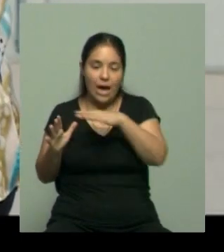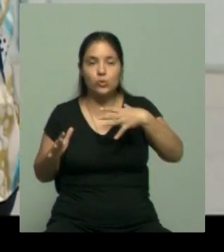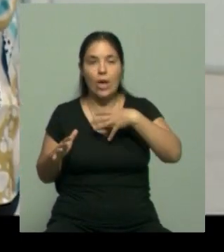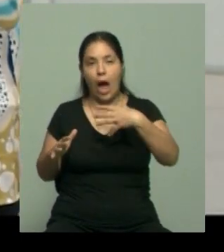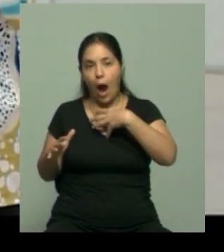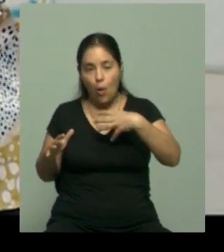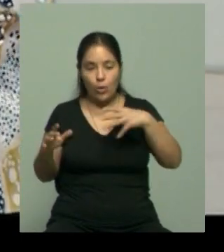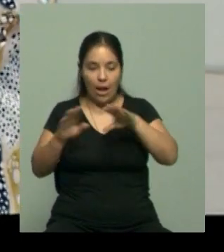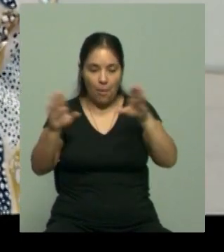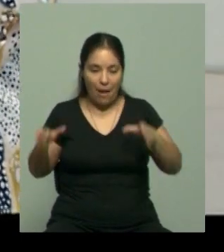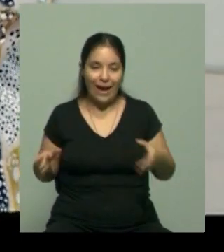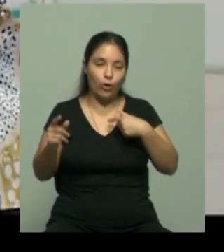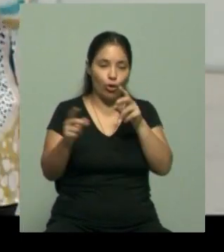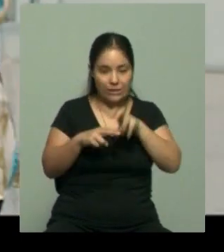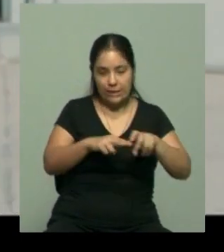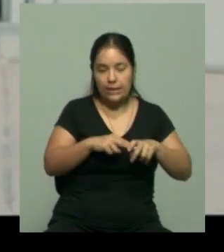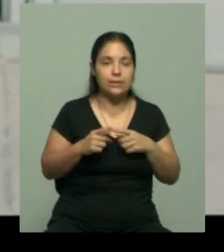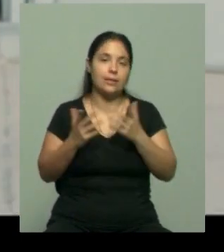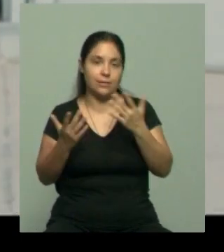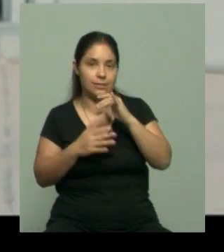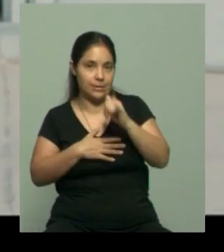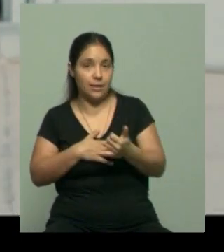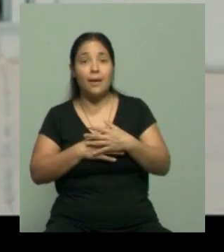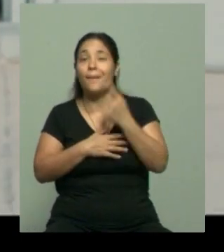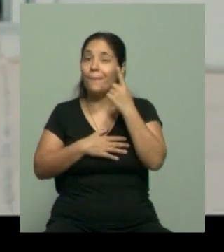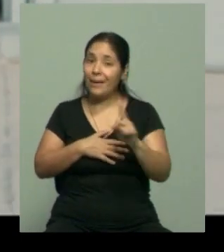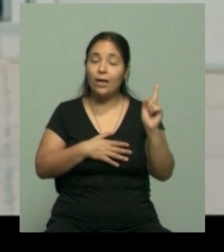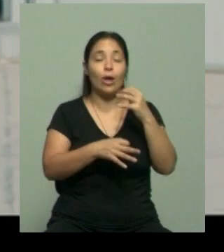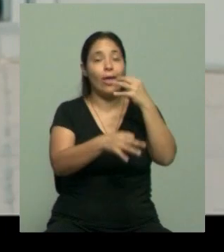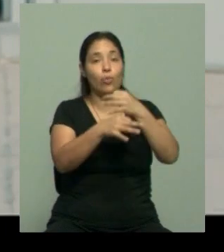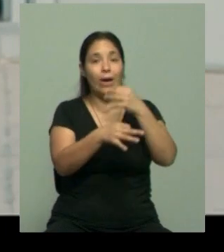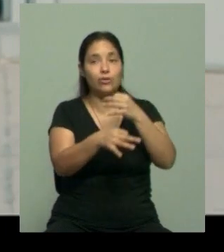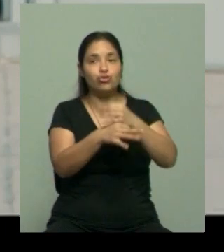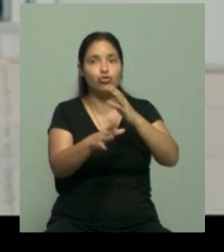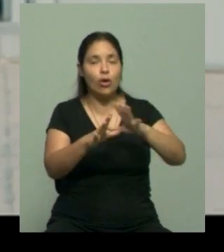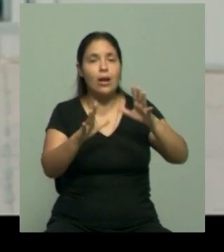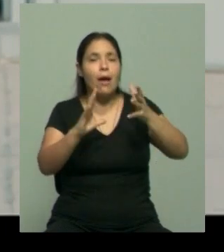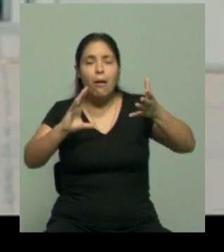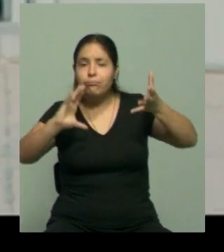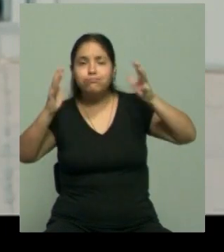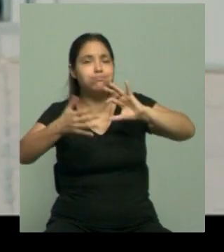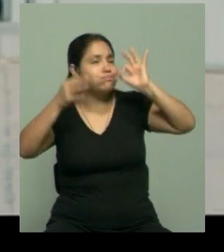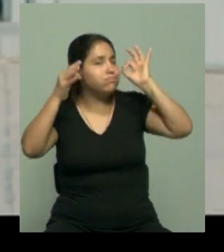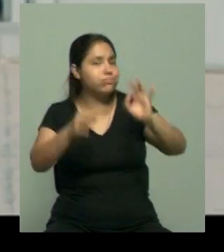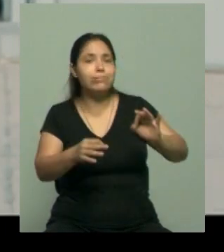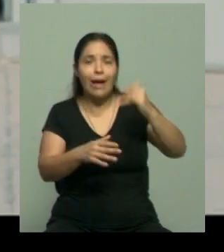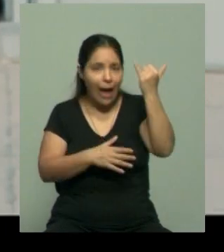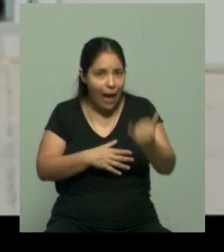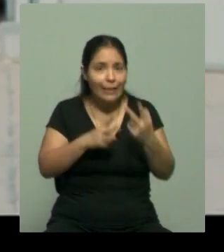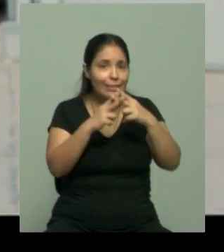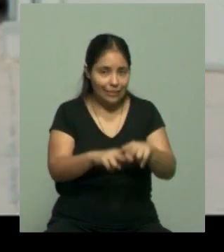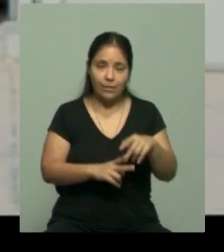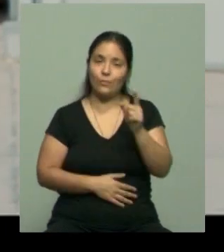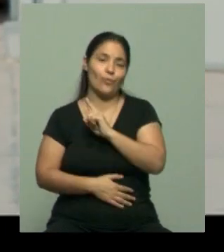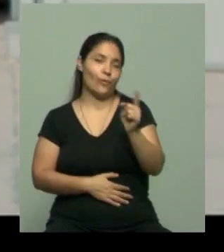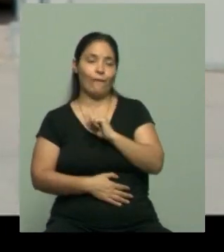del aula influye, pero estamos diseñados, o nuestro sistema educativo está diseñado justamente... No, nos